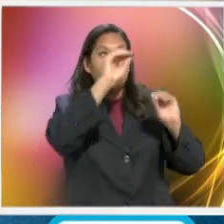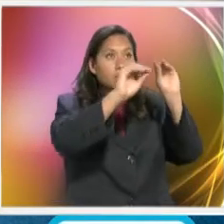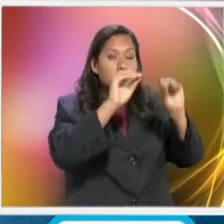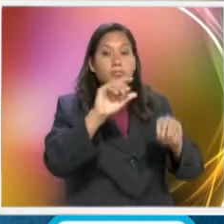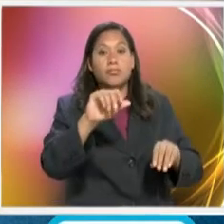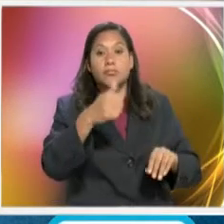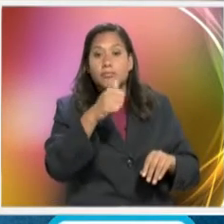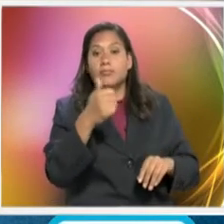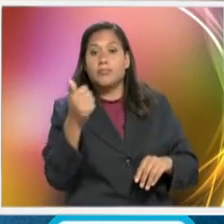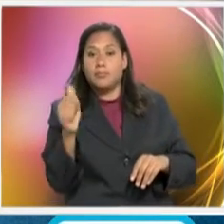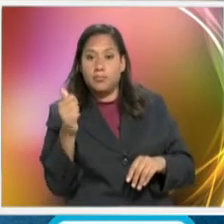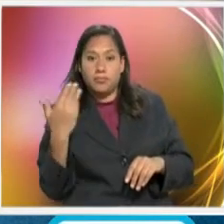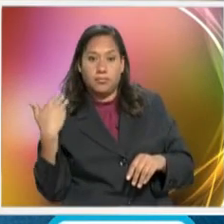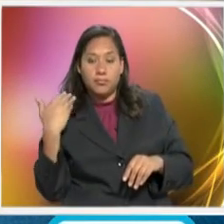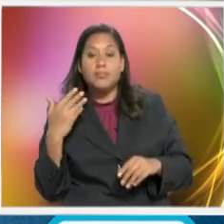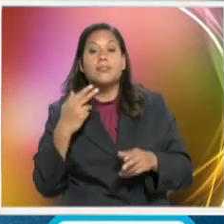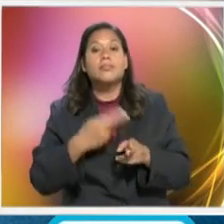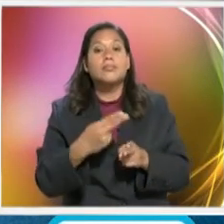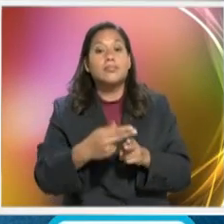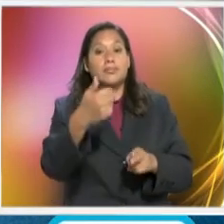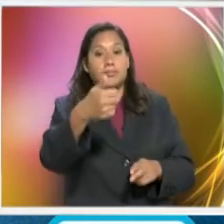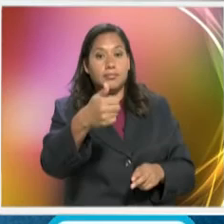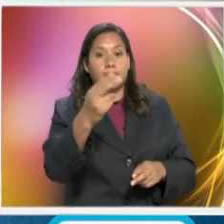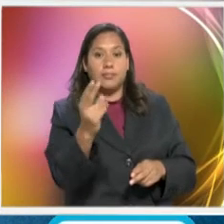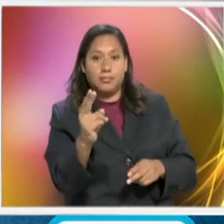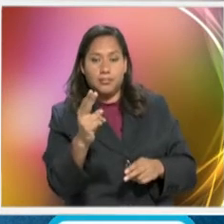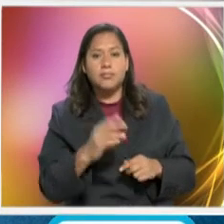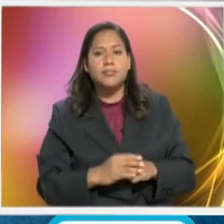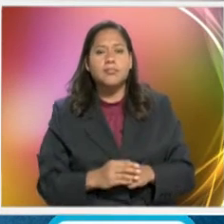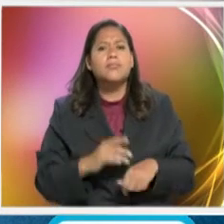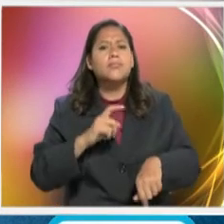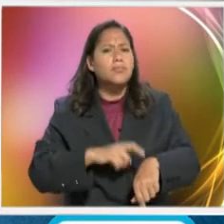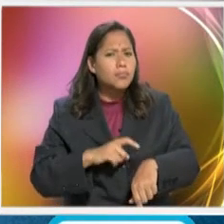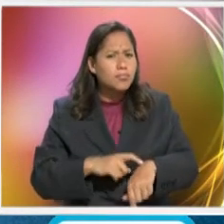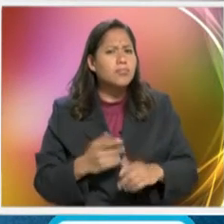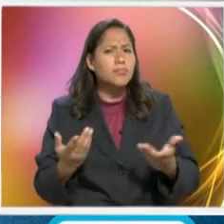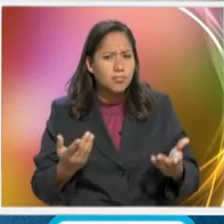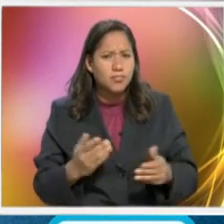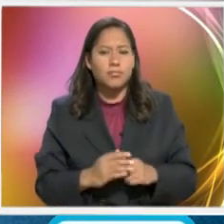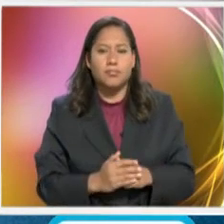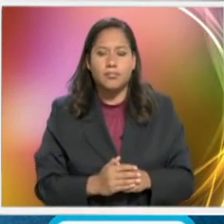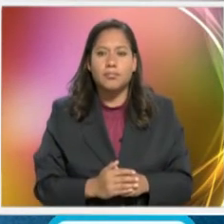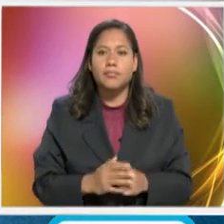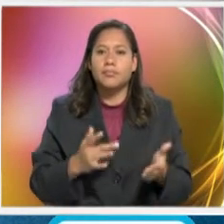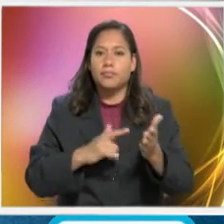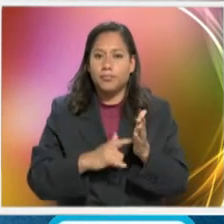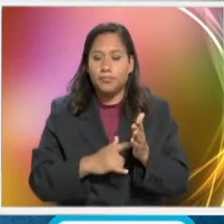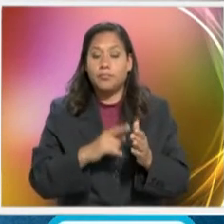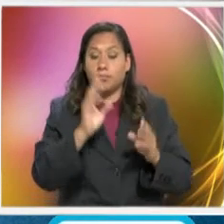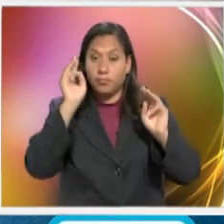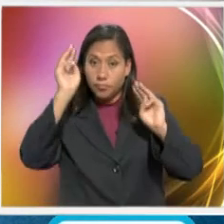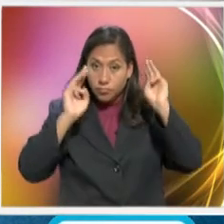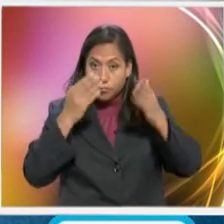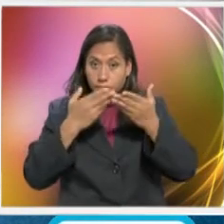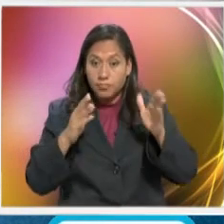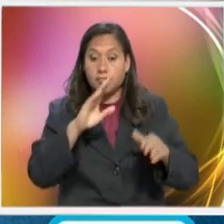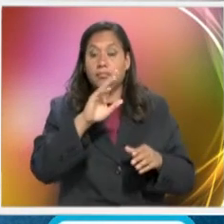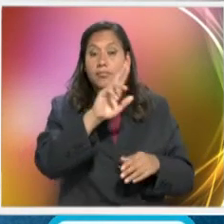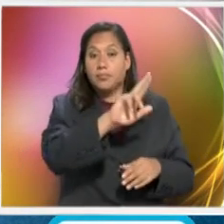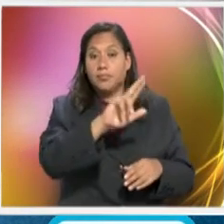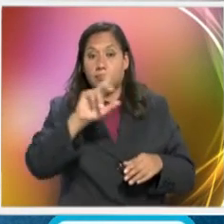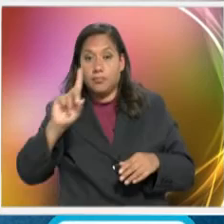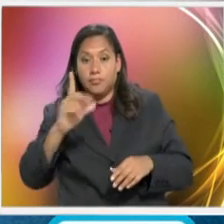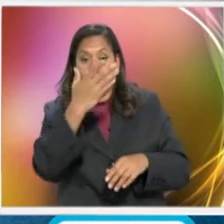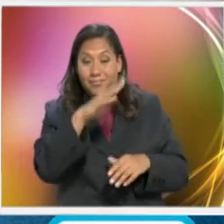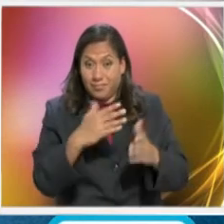estar ¿hasta qué día? Hasta el 6 de noviembre. Hasta el 6 de. ¿Cuáles son los horarios del Museo Casa Estudio? El museo está abierto de martes a domingo,